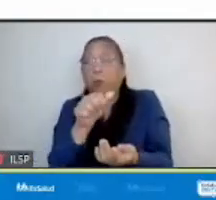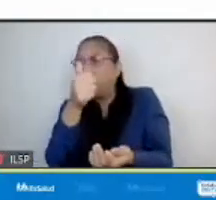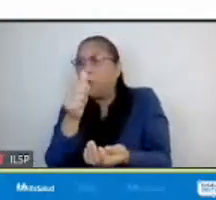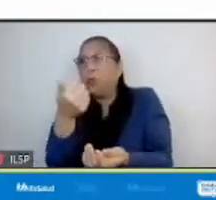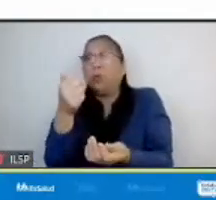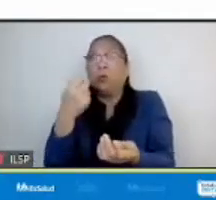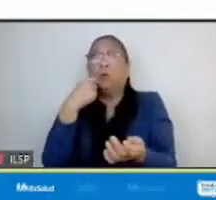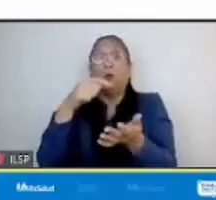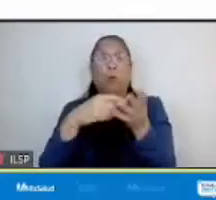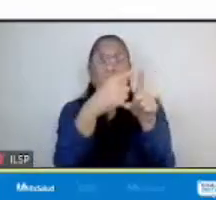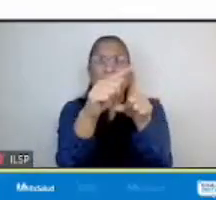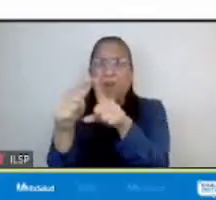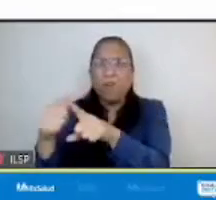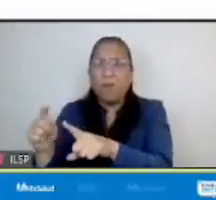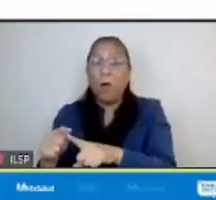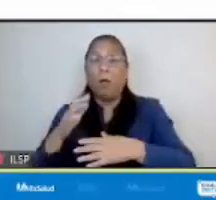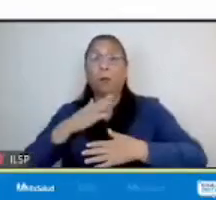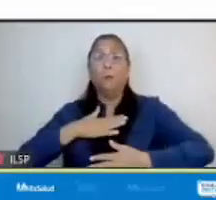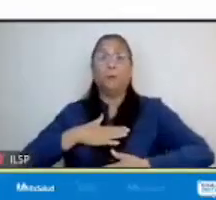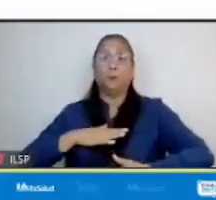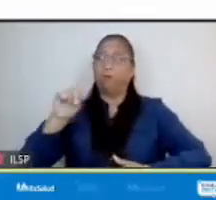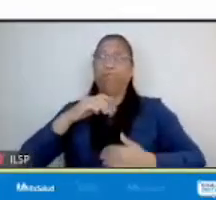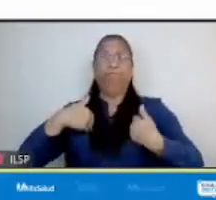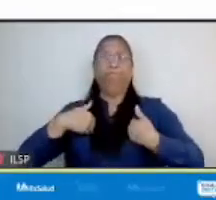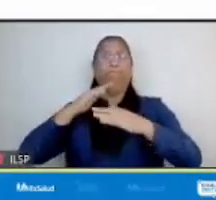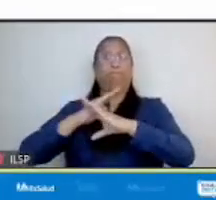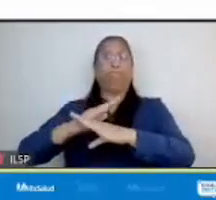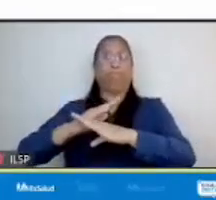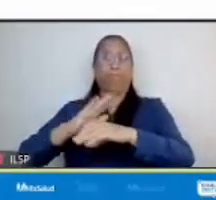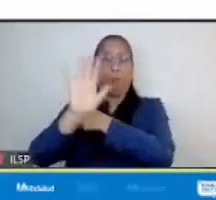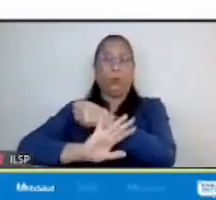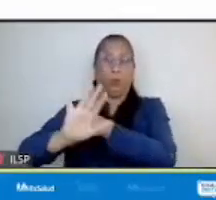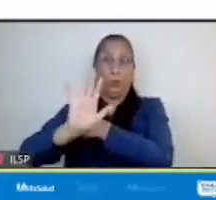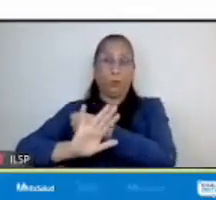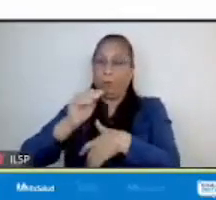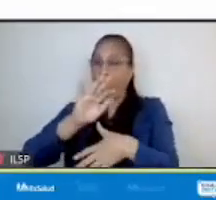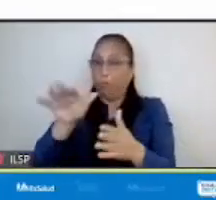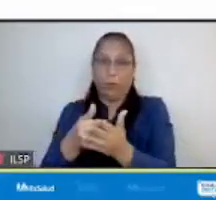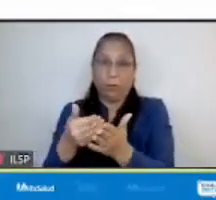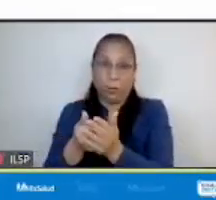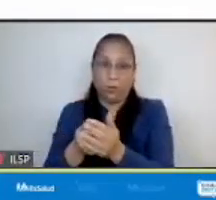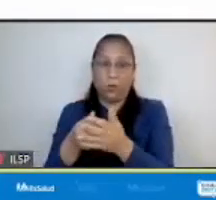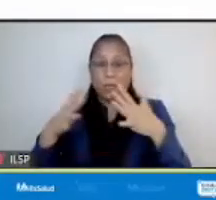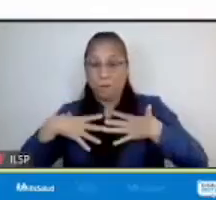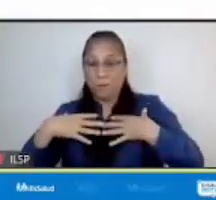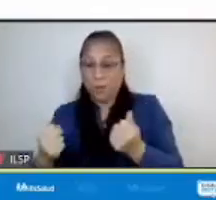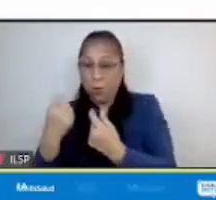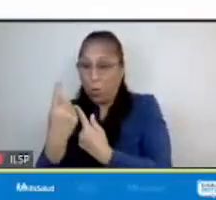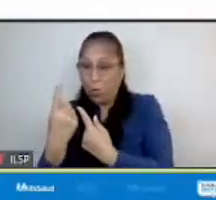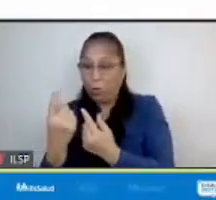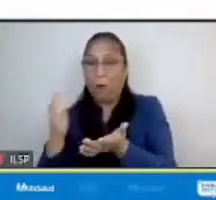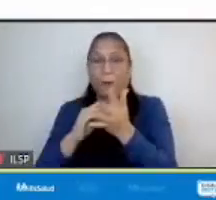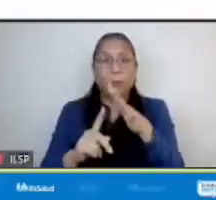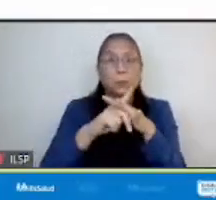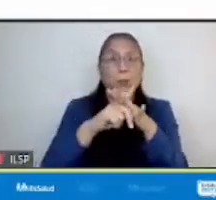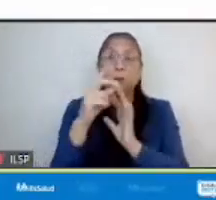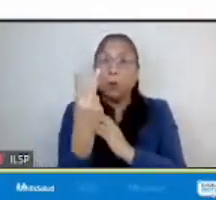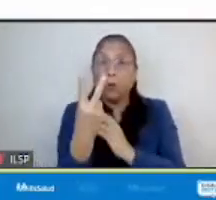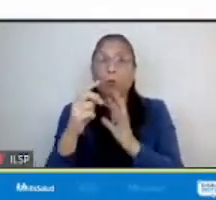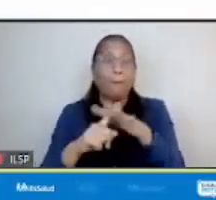son distintos, el cuerpo no es que tiene la defensa para todos. Ya se sanó de este, pero viene este distinto, y otra vez se